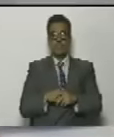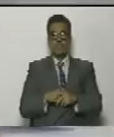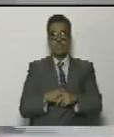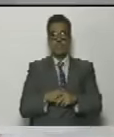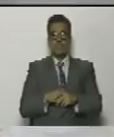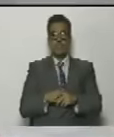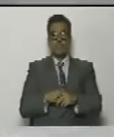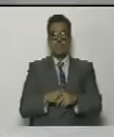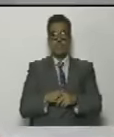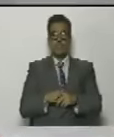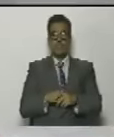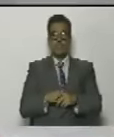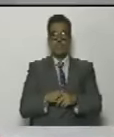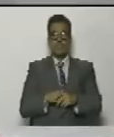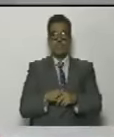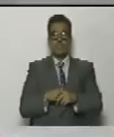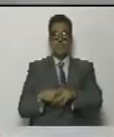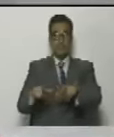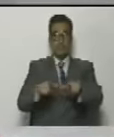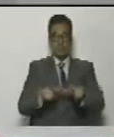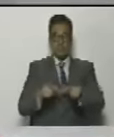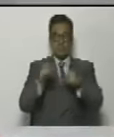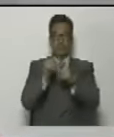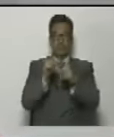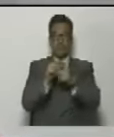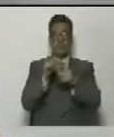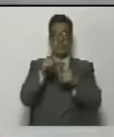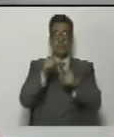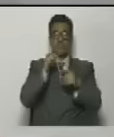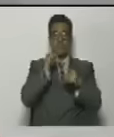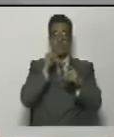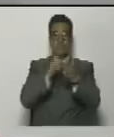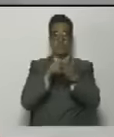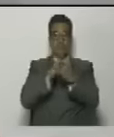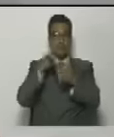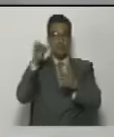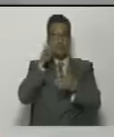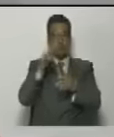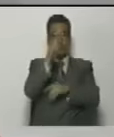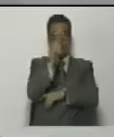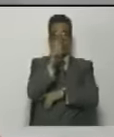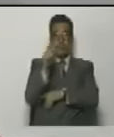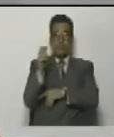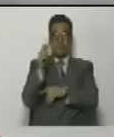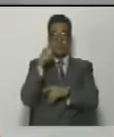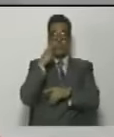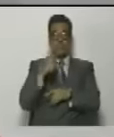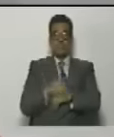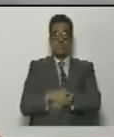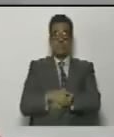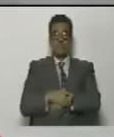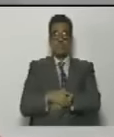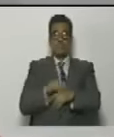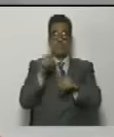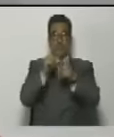Vamos a dar espacio para derechos de palabras, opiniones, puntos de información de los diputados. En consecuencia,